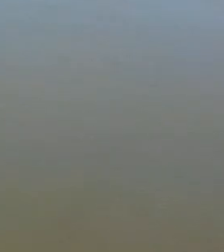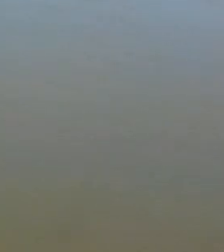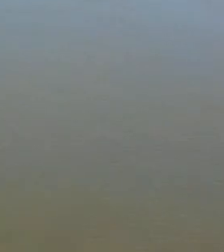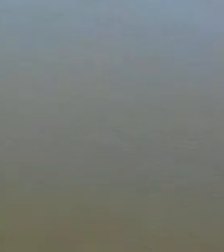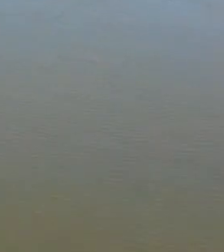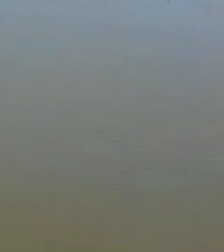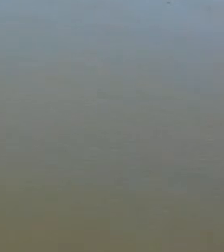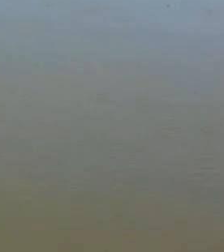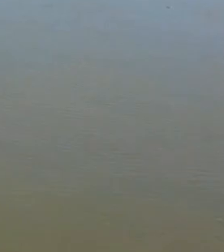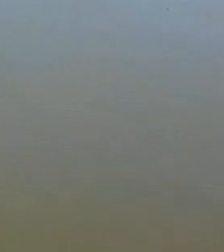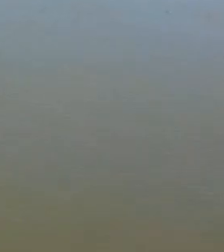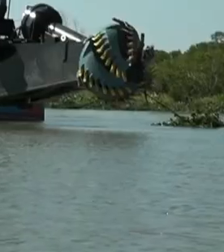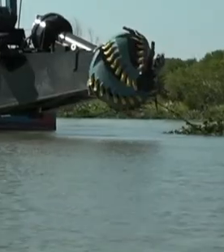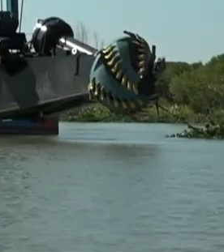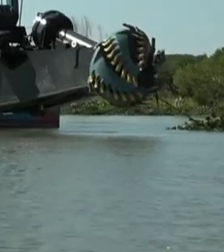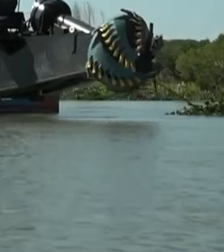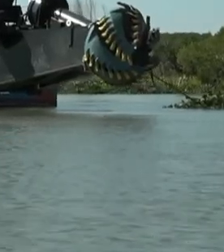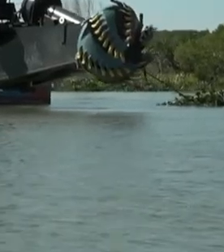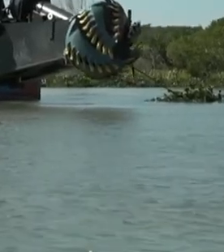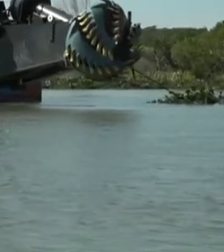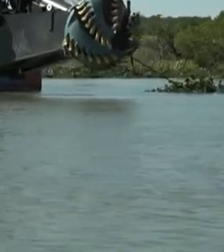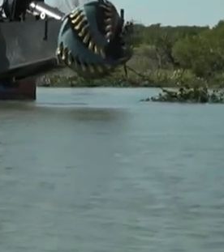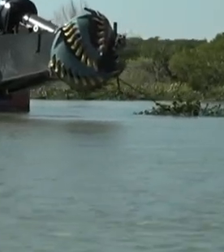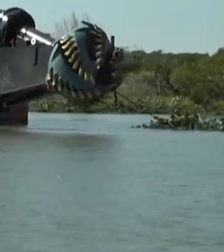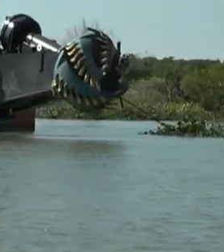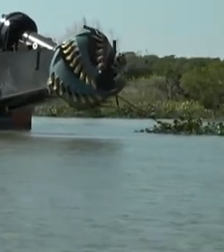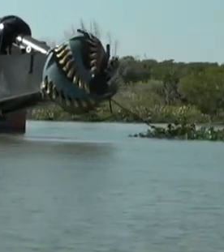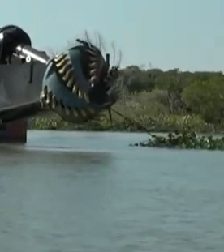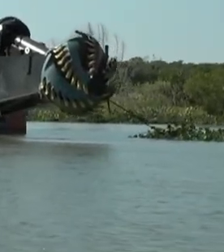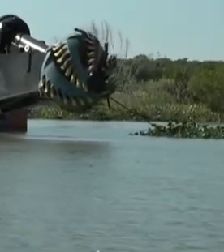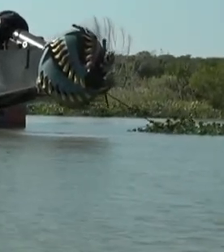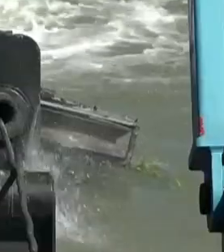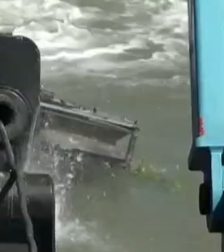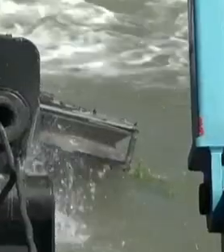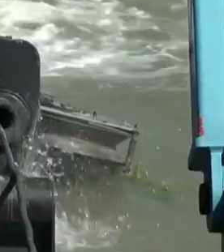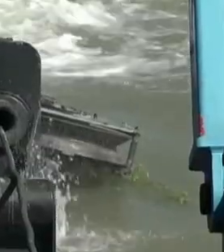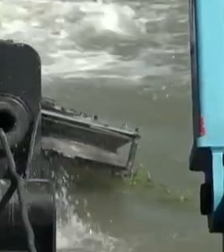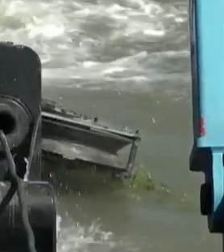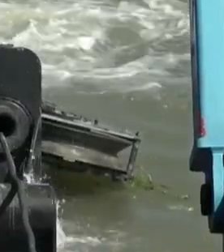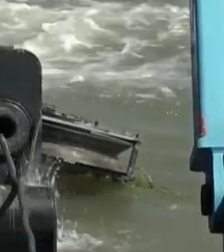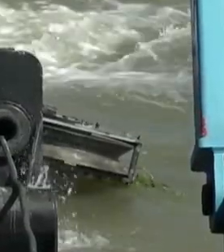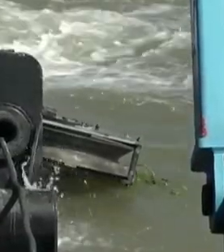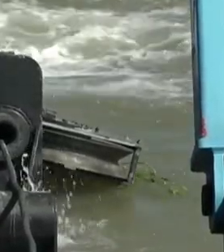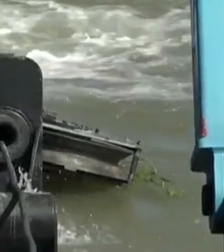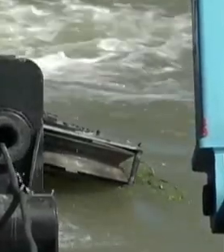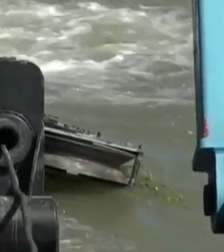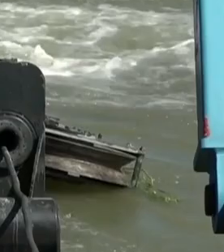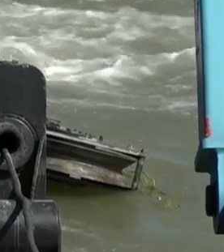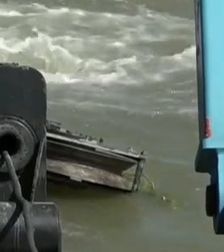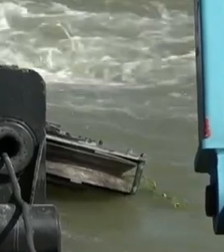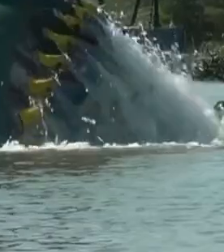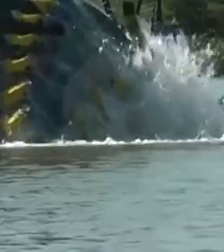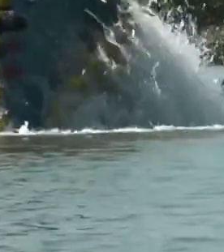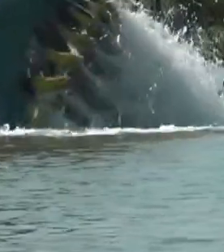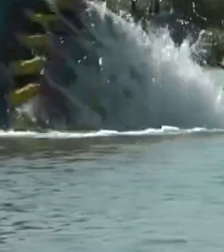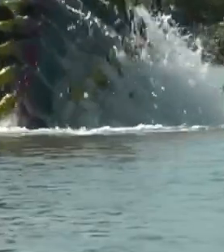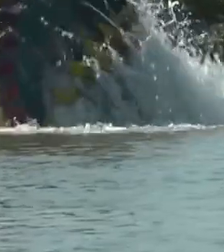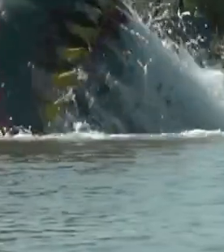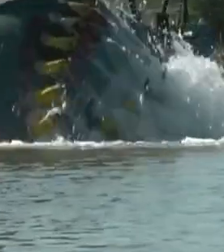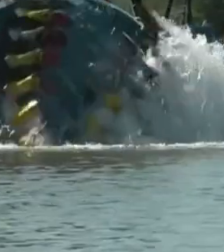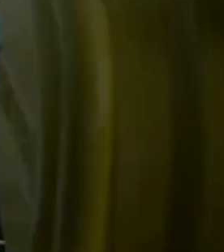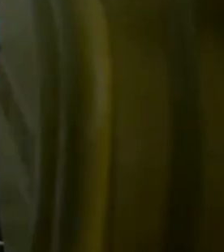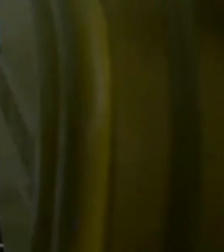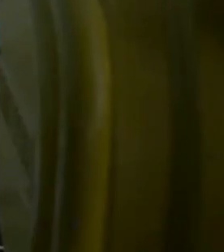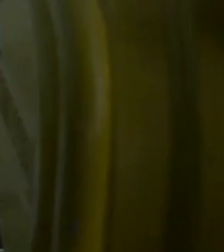estacionaria. Las dragas estacionarias pueden efectuar dragados de mantenimiento y construcción. Funcionan mediante un sistema de corte